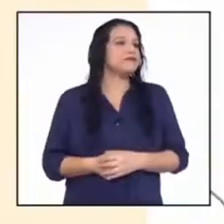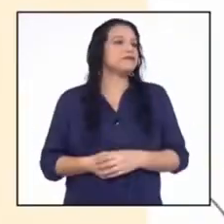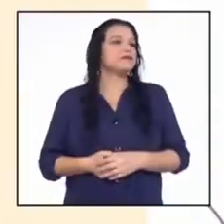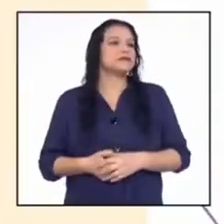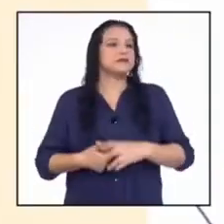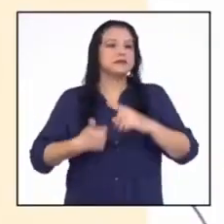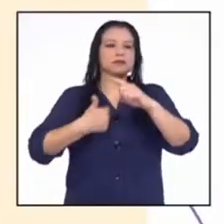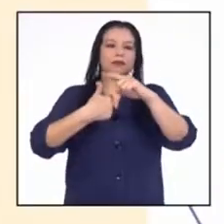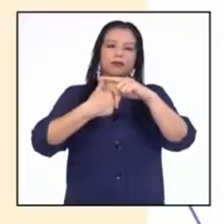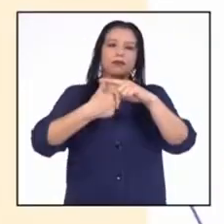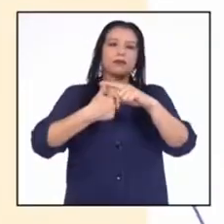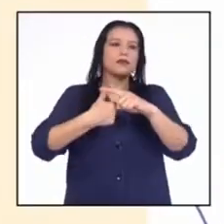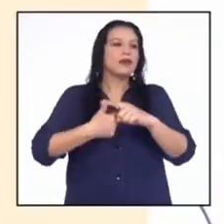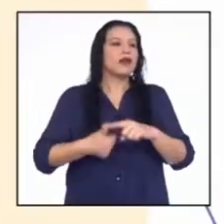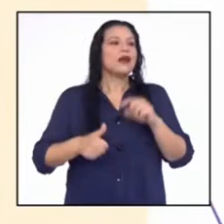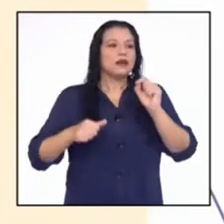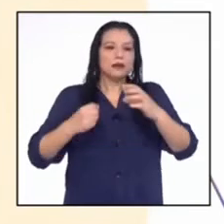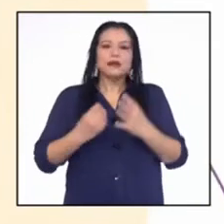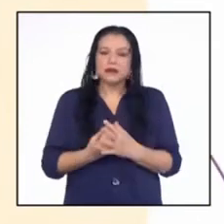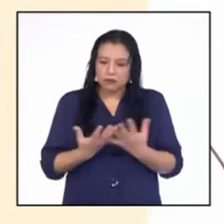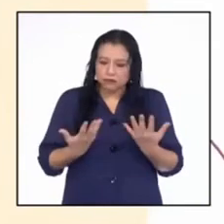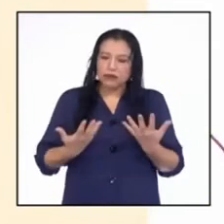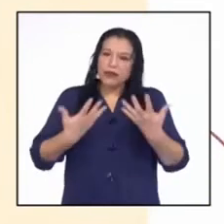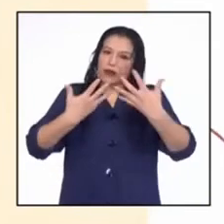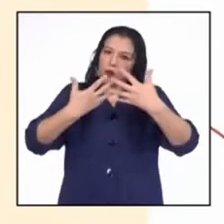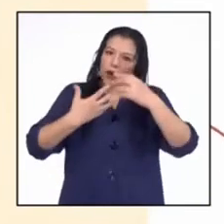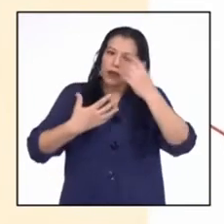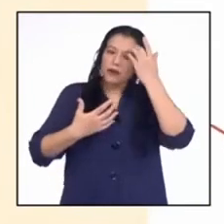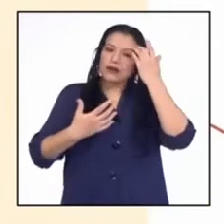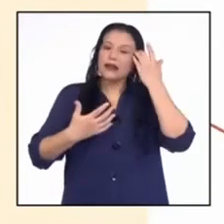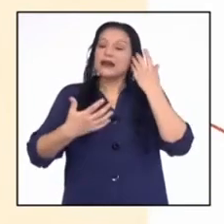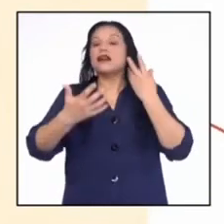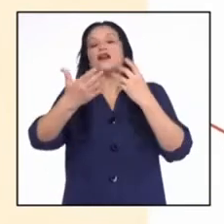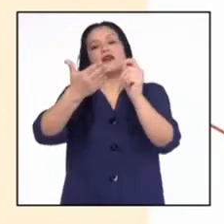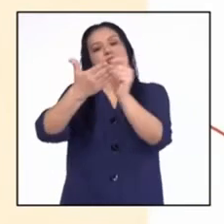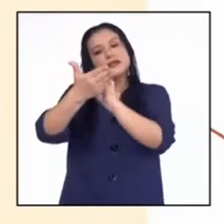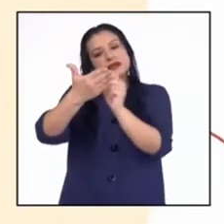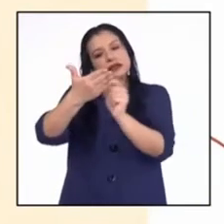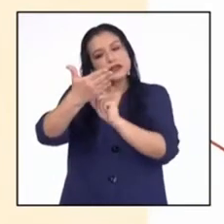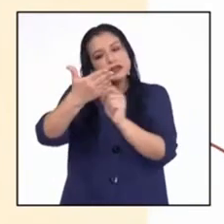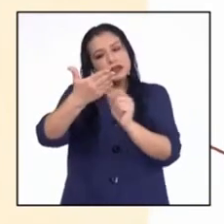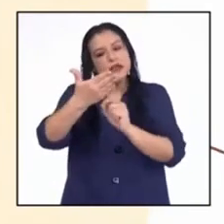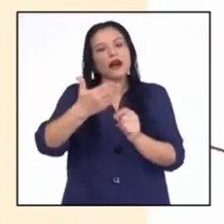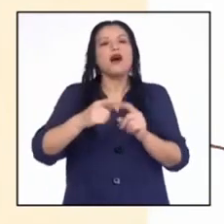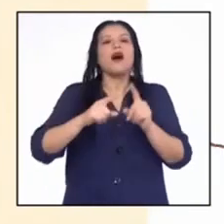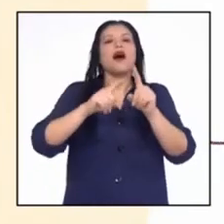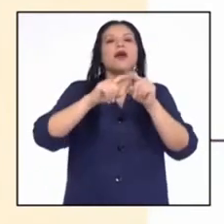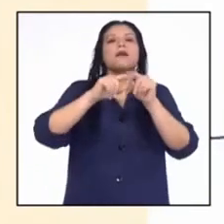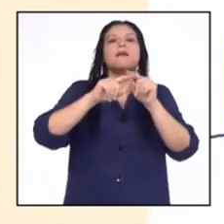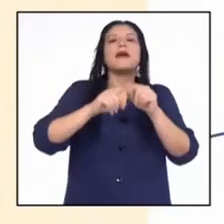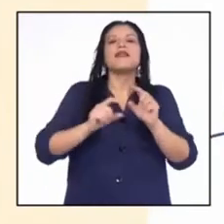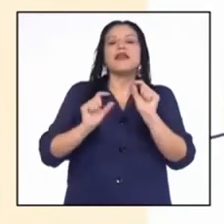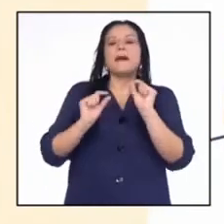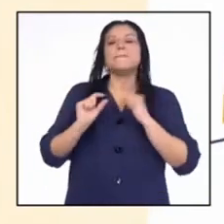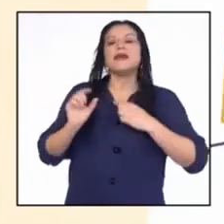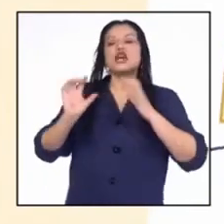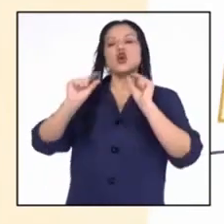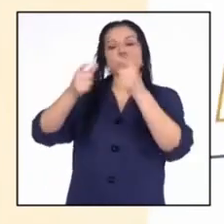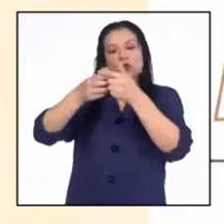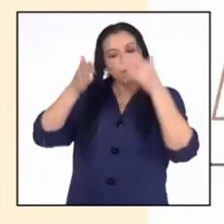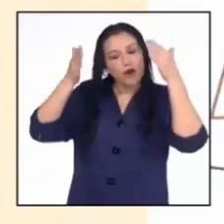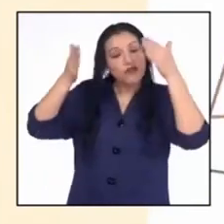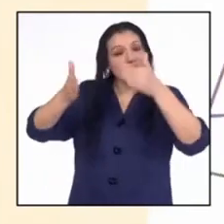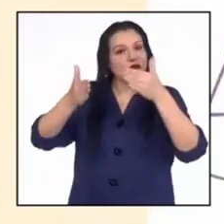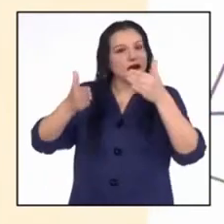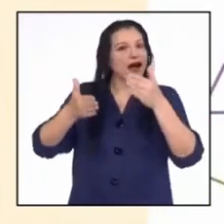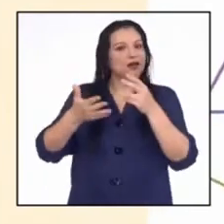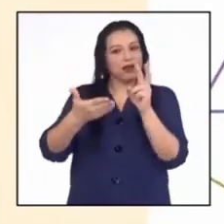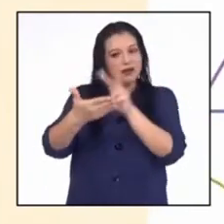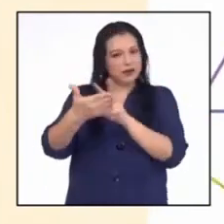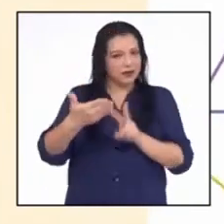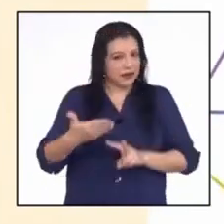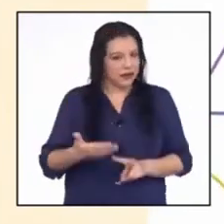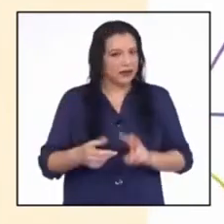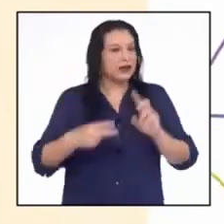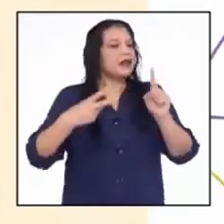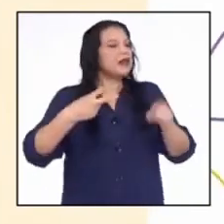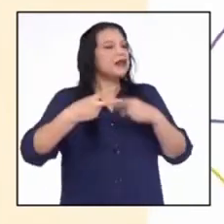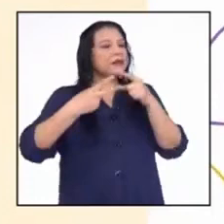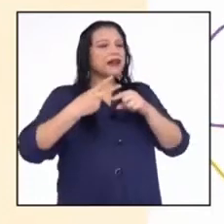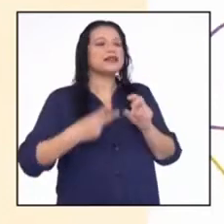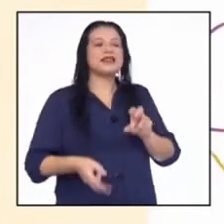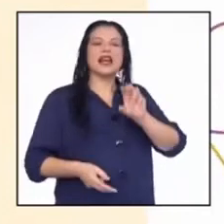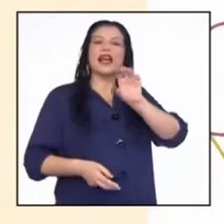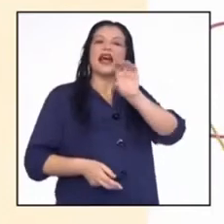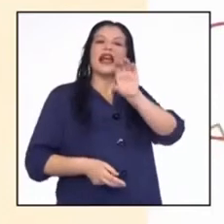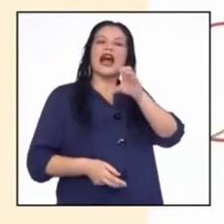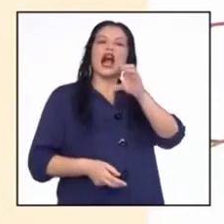Debe haber adecuación textual, o sea, que el texto sea adecuado al lector elegido. Debe haber cohesión textual,